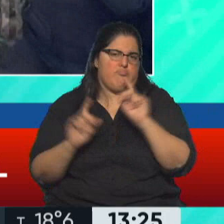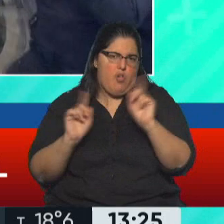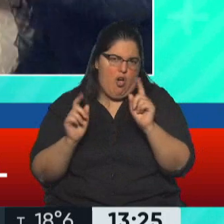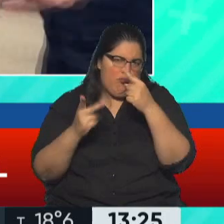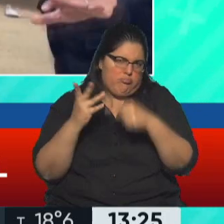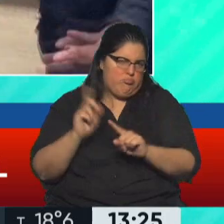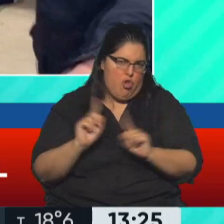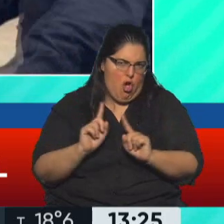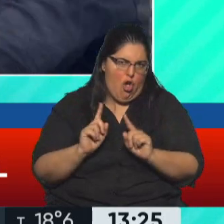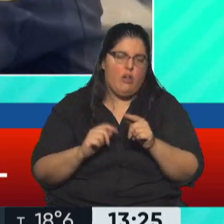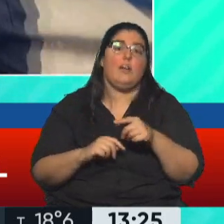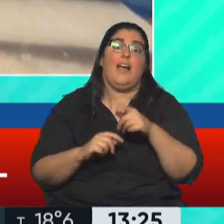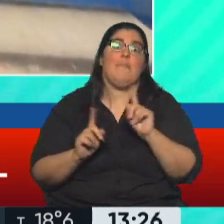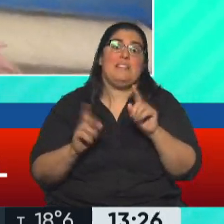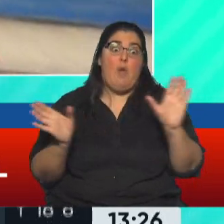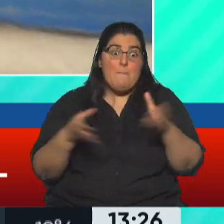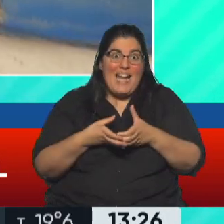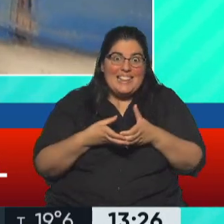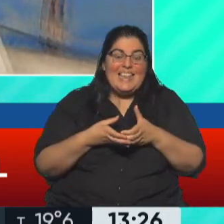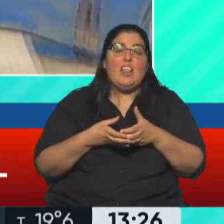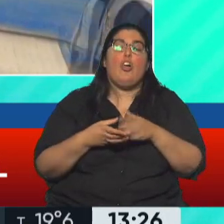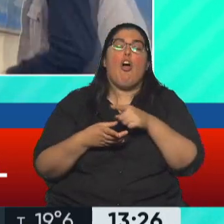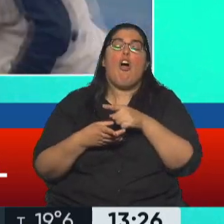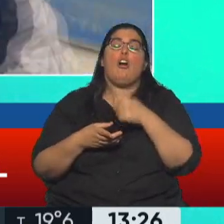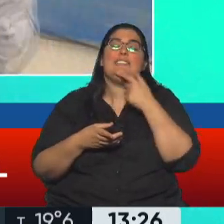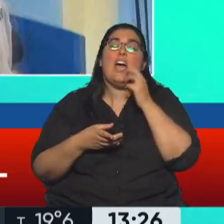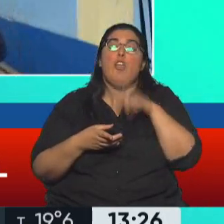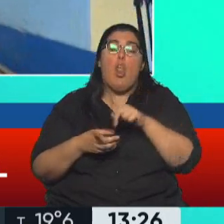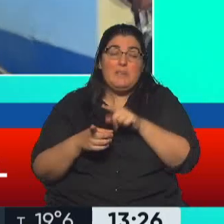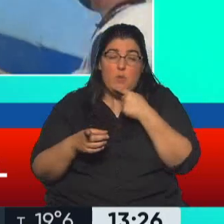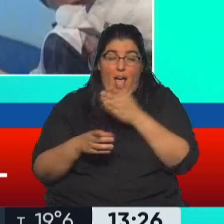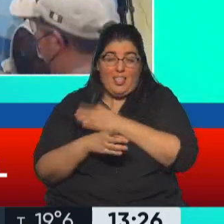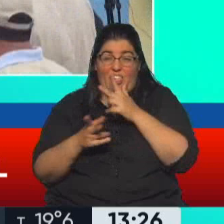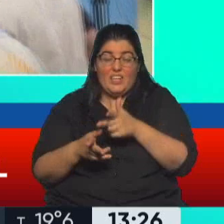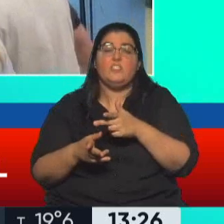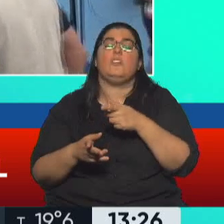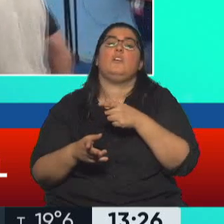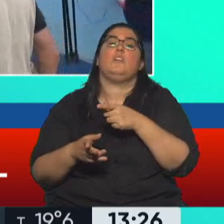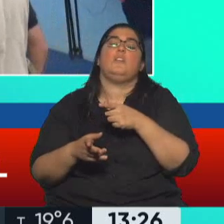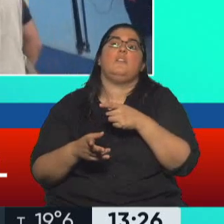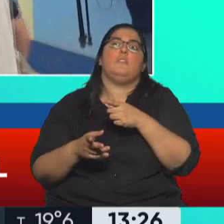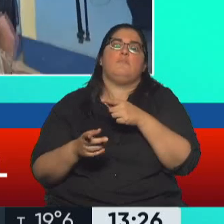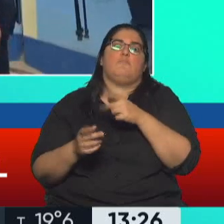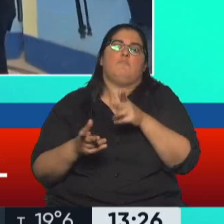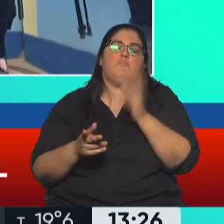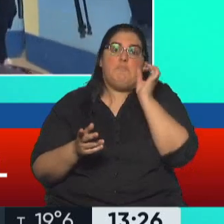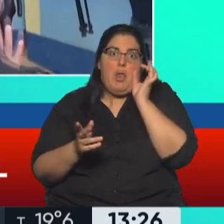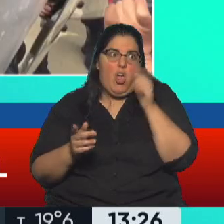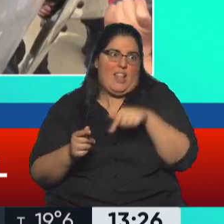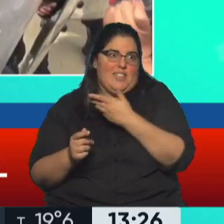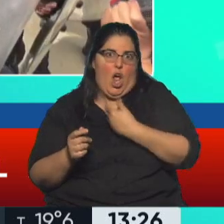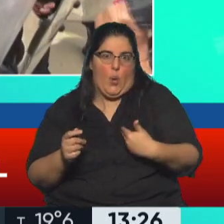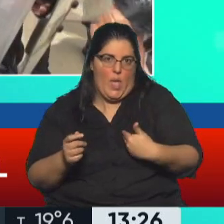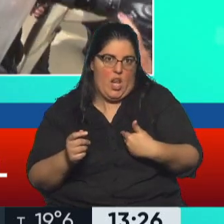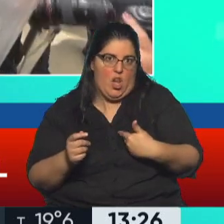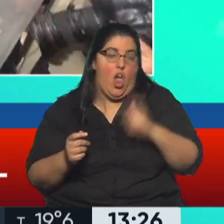esas. Y entonces, desde el partido, este señor Cerrón, que mencionaron al comienzo, lo que le ha dicho es, acá en este gobierno